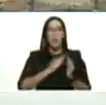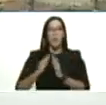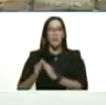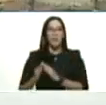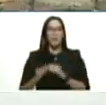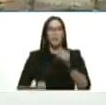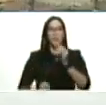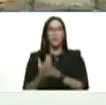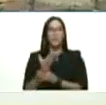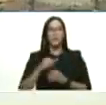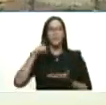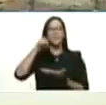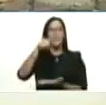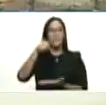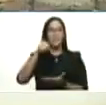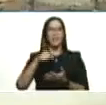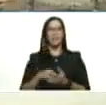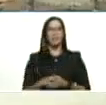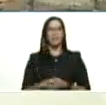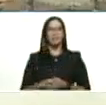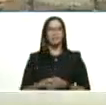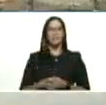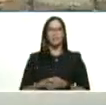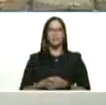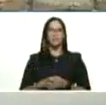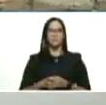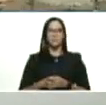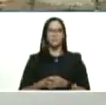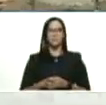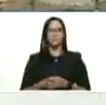fundadora de los CLAP de Nuevo